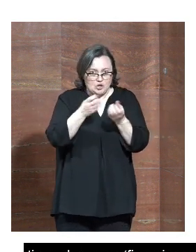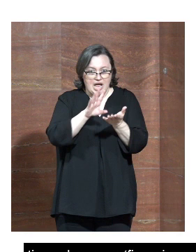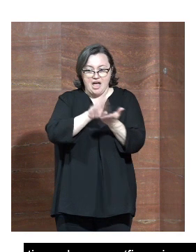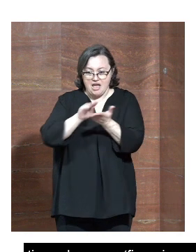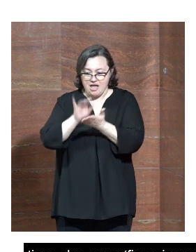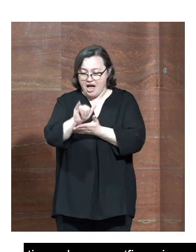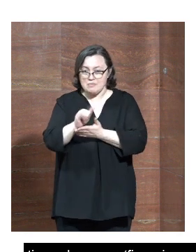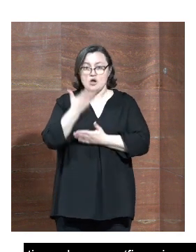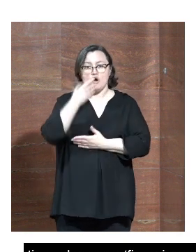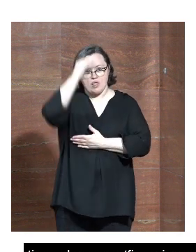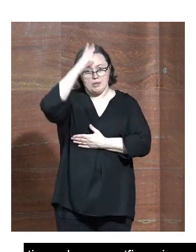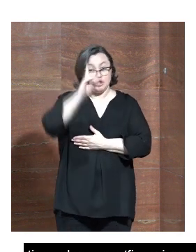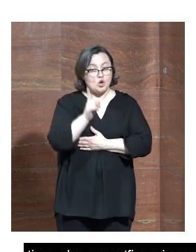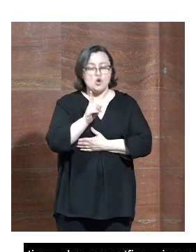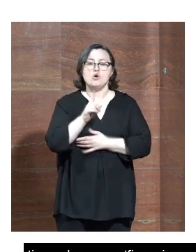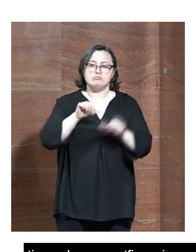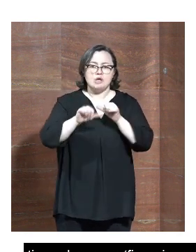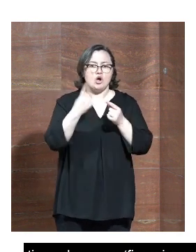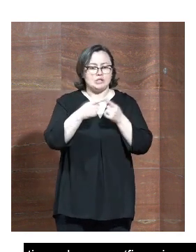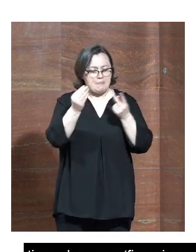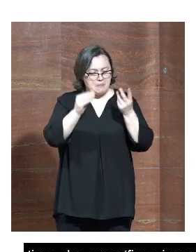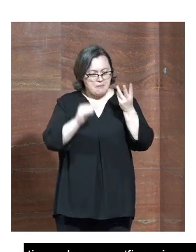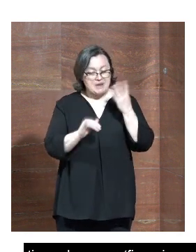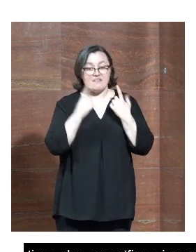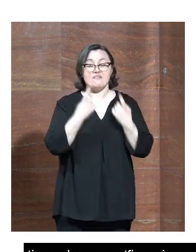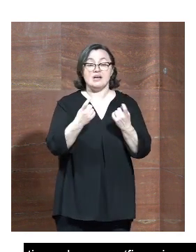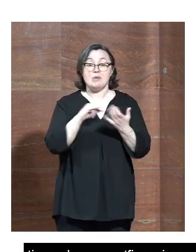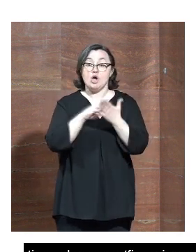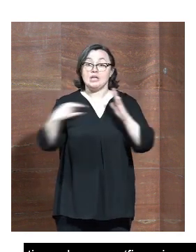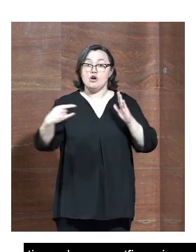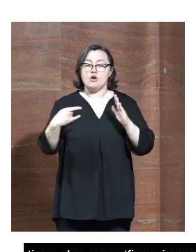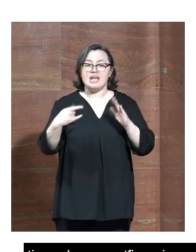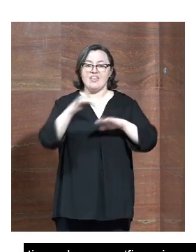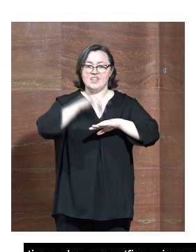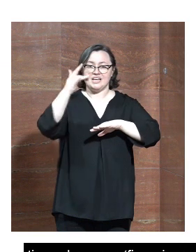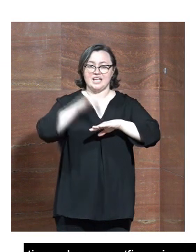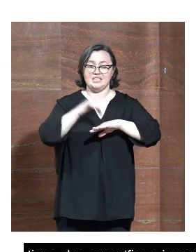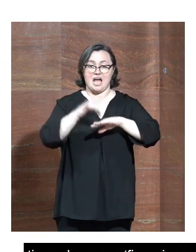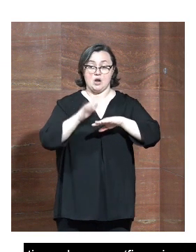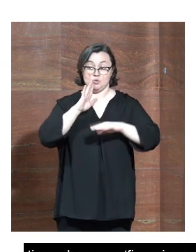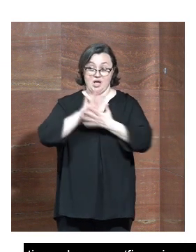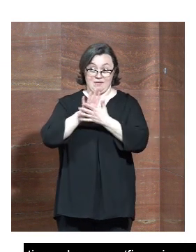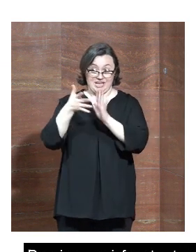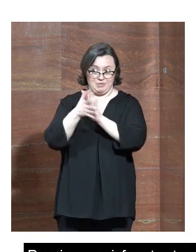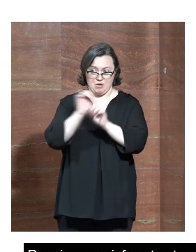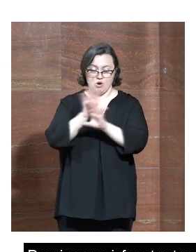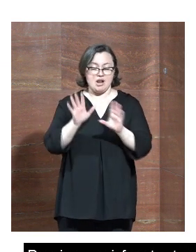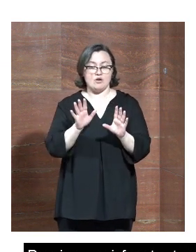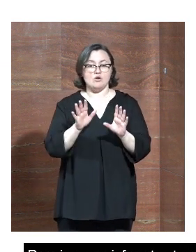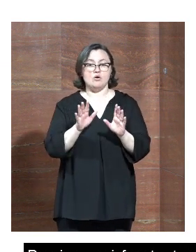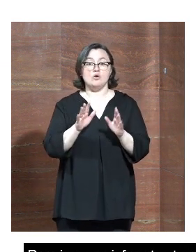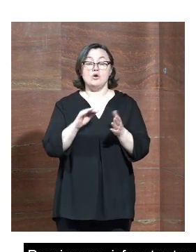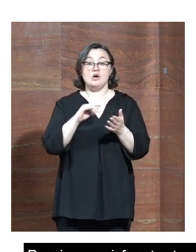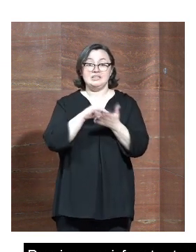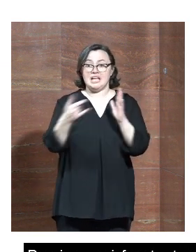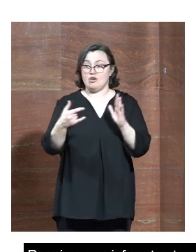el conocimiento. Y desde el momento en que concretamente la tecnología digital, que como muy bien ha explicado,